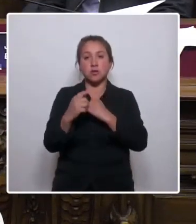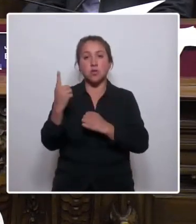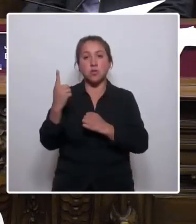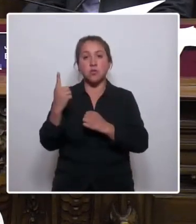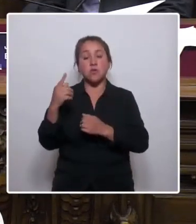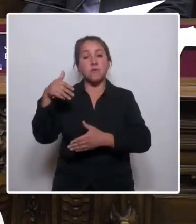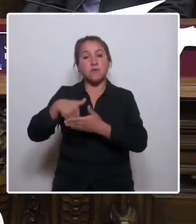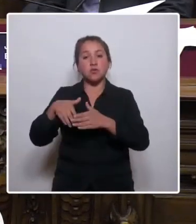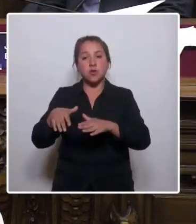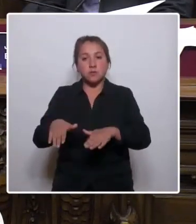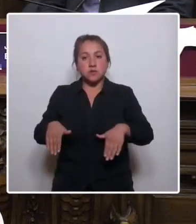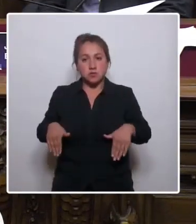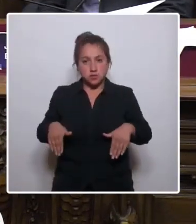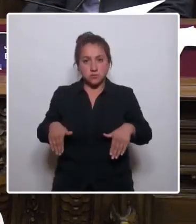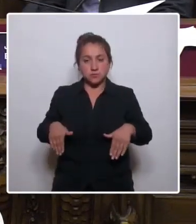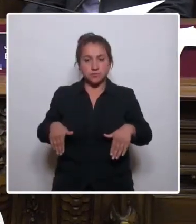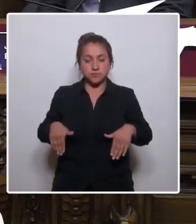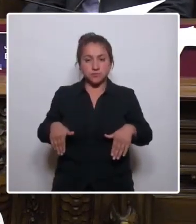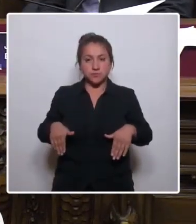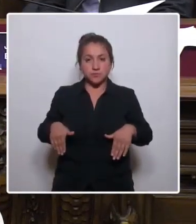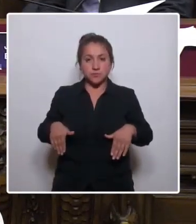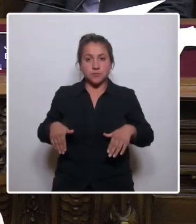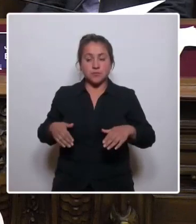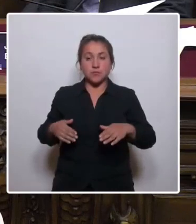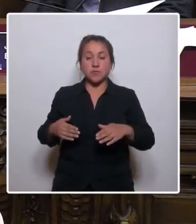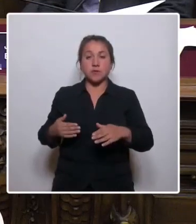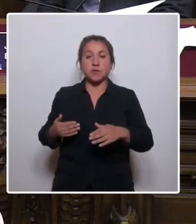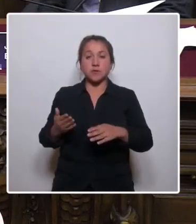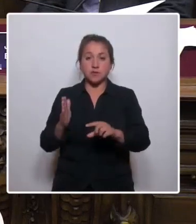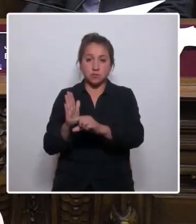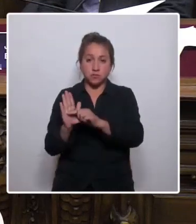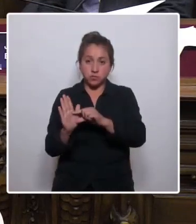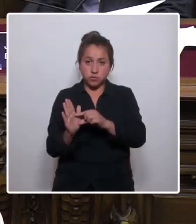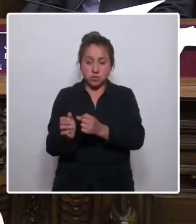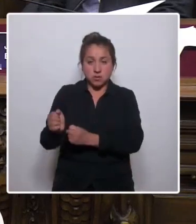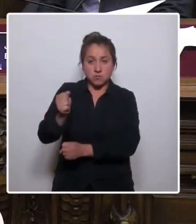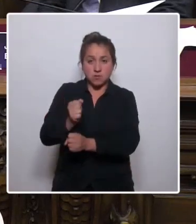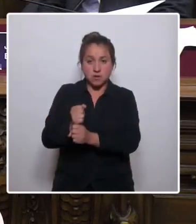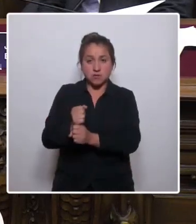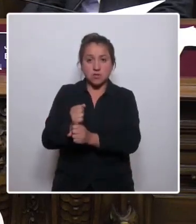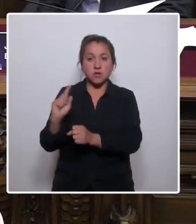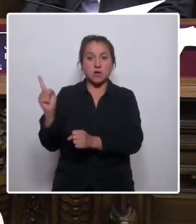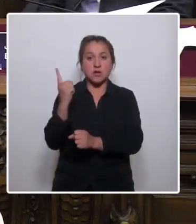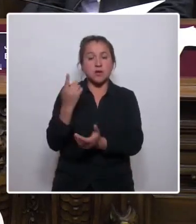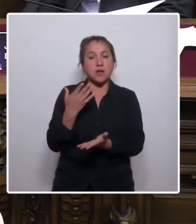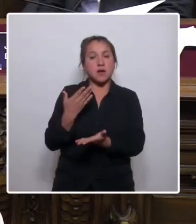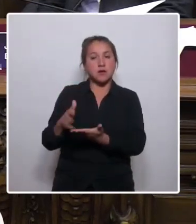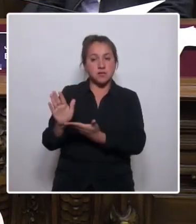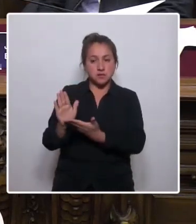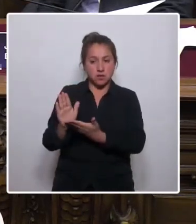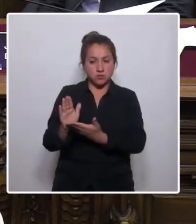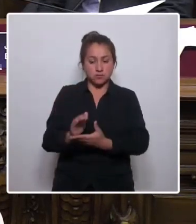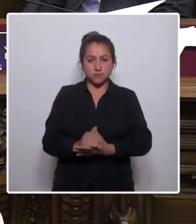abstención. Por lo tanto, esa enmienda sustitutiva global es rechazada.